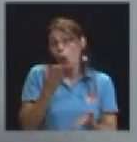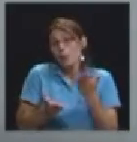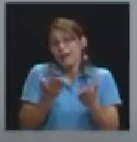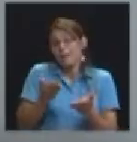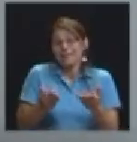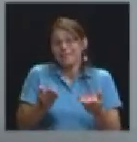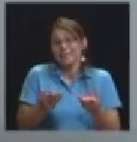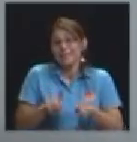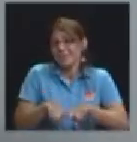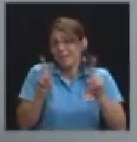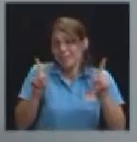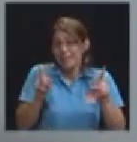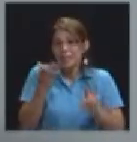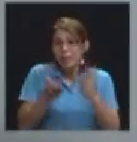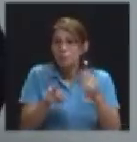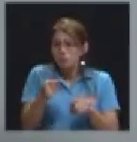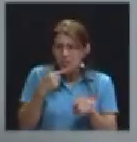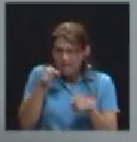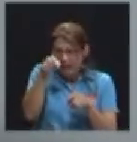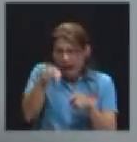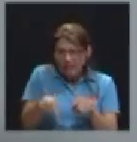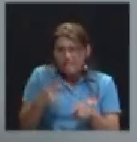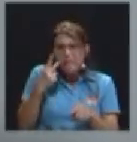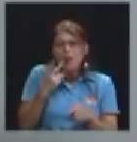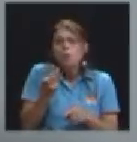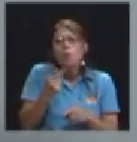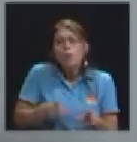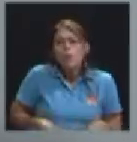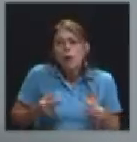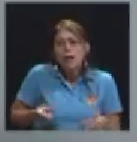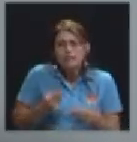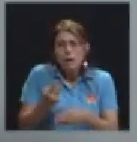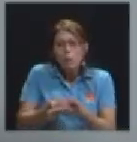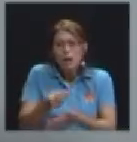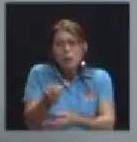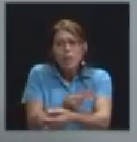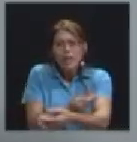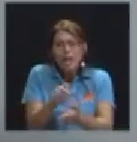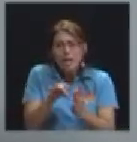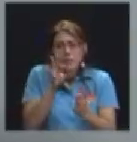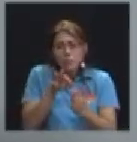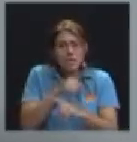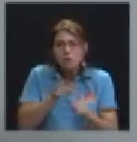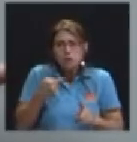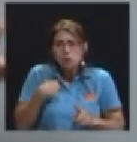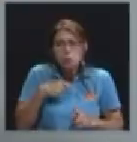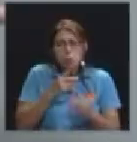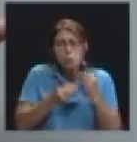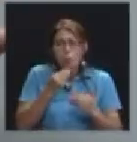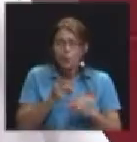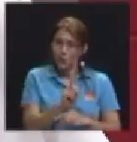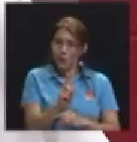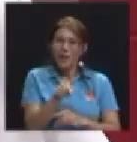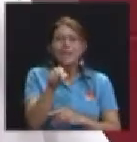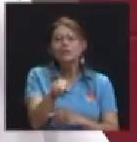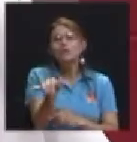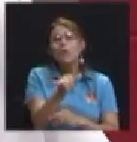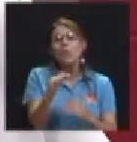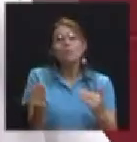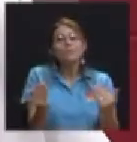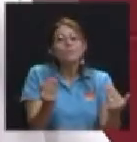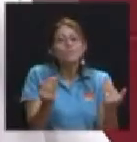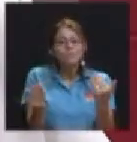Bueno, no, perdón, es que esto es lo que una familia típica de Costa Rica consume. De manera